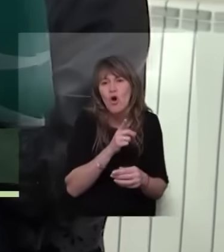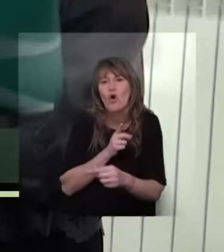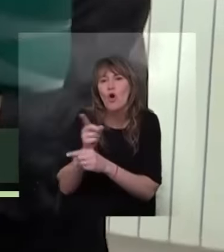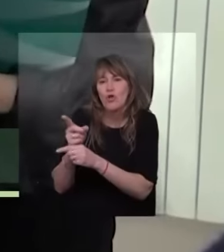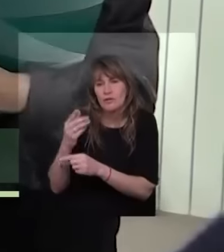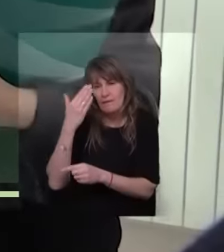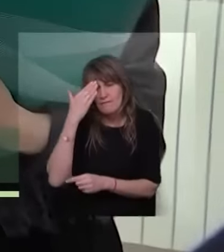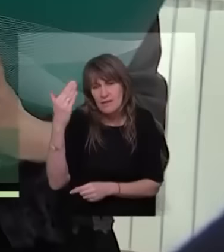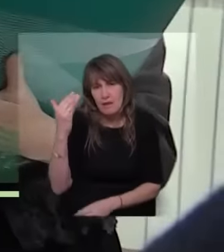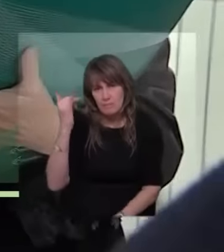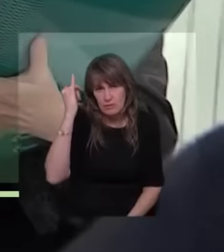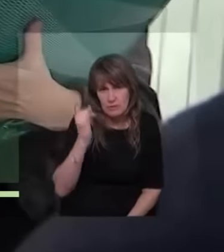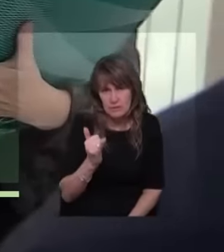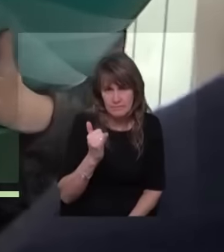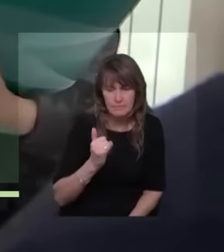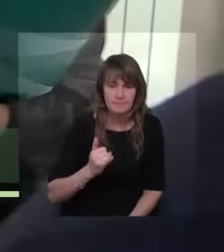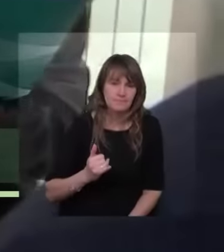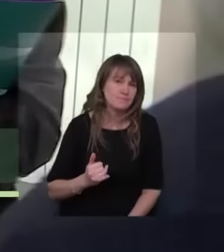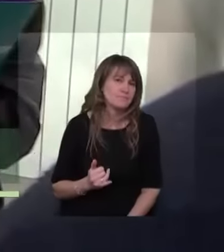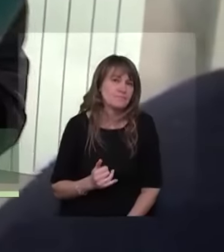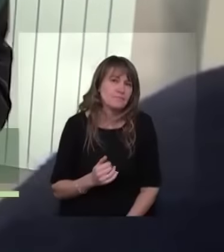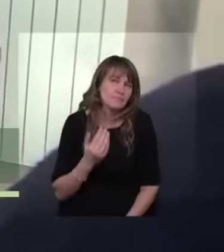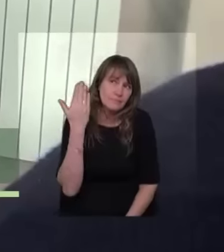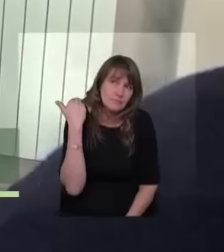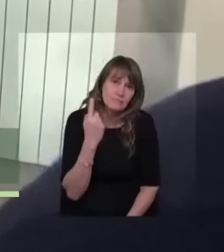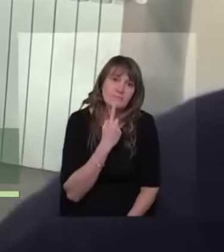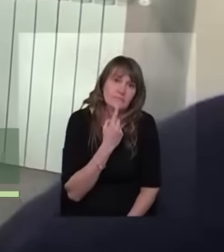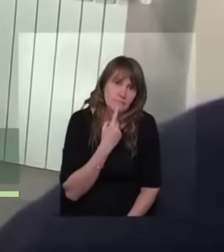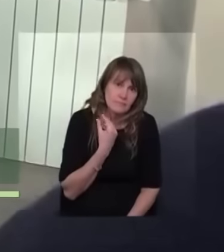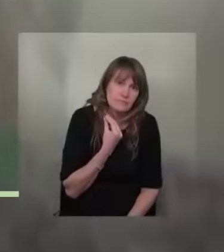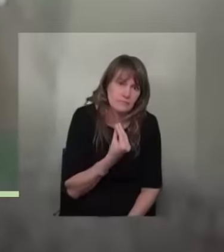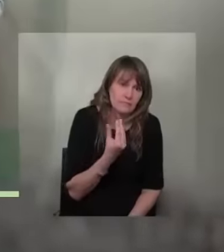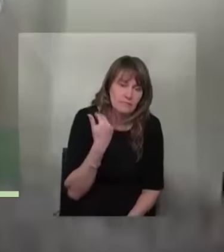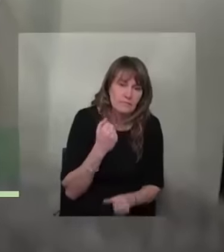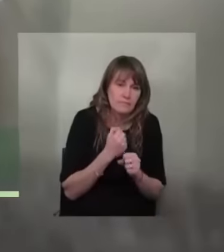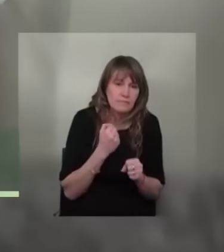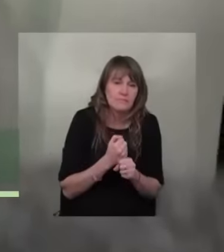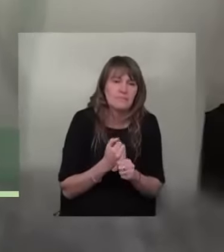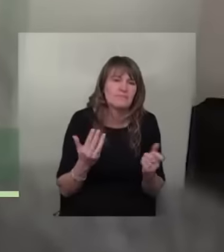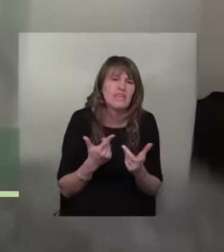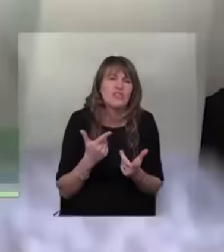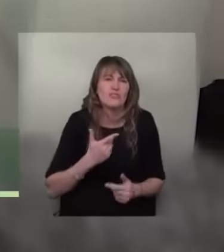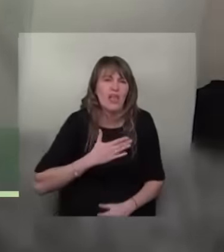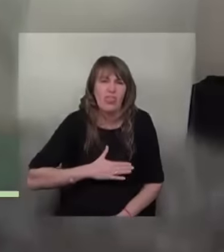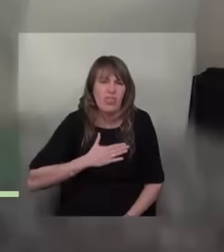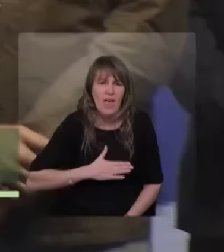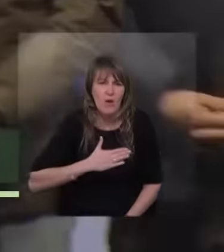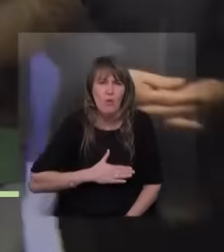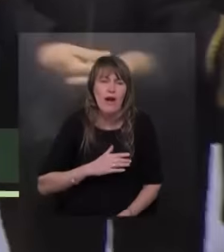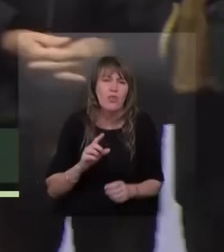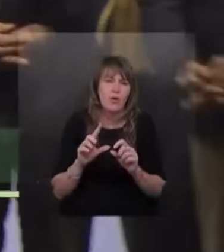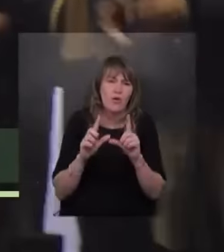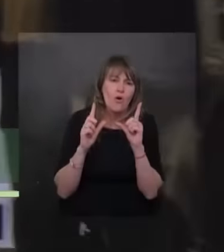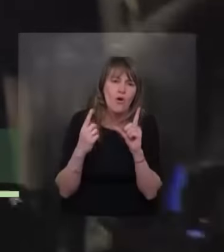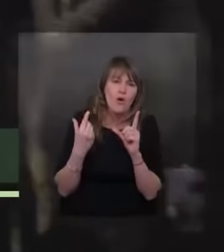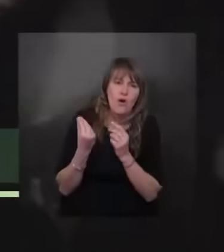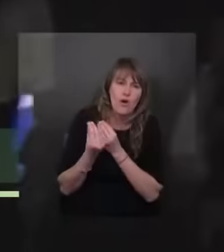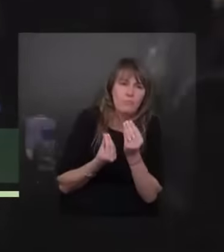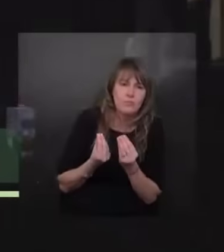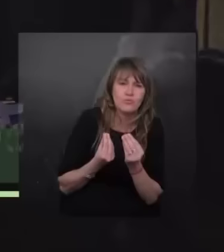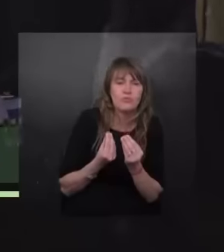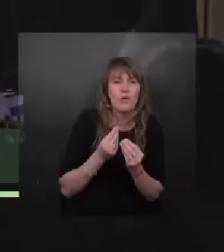aspectos por los que en su momento se incorporó a la actividad política la ex fiscal ya había expresado su disconformidad con la fórmula anunciada por el presidenciable